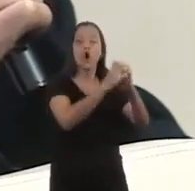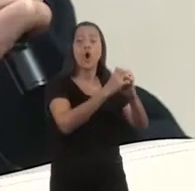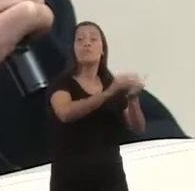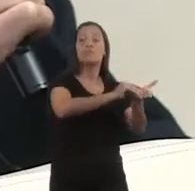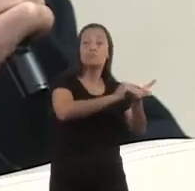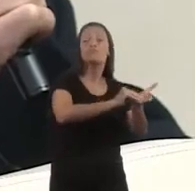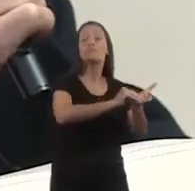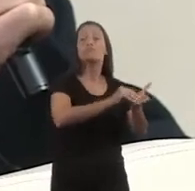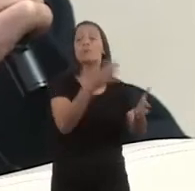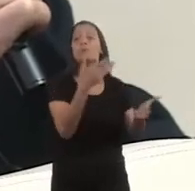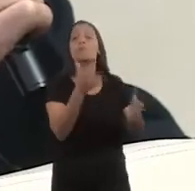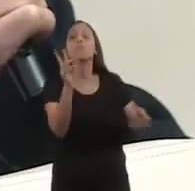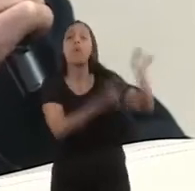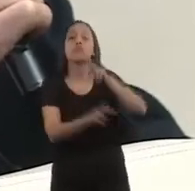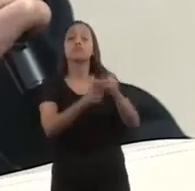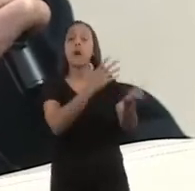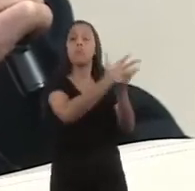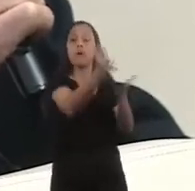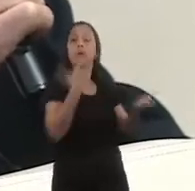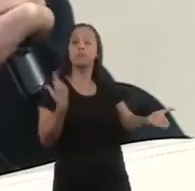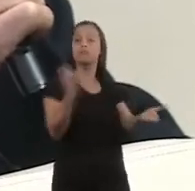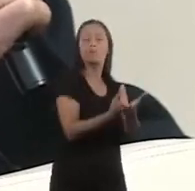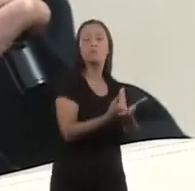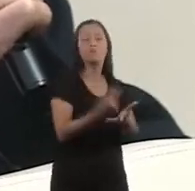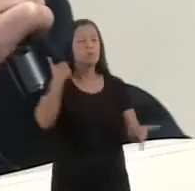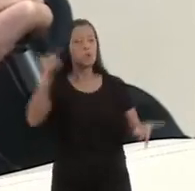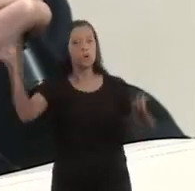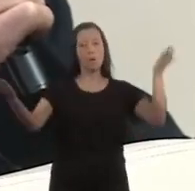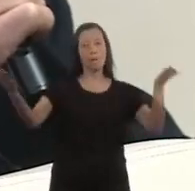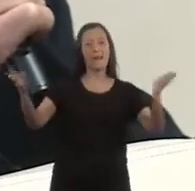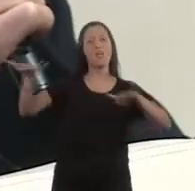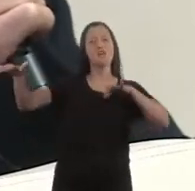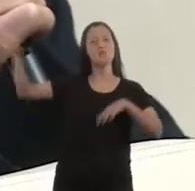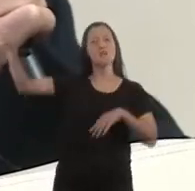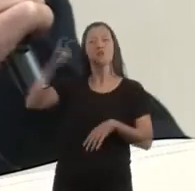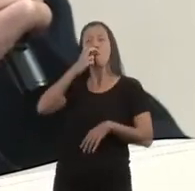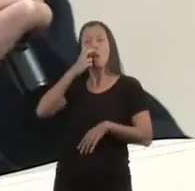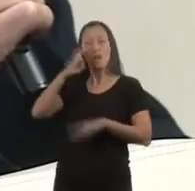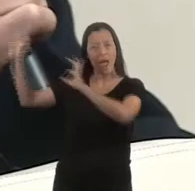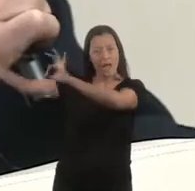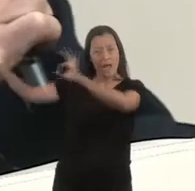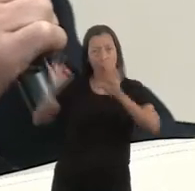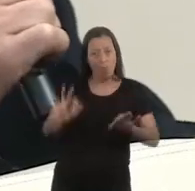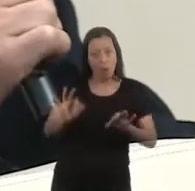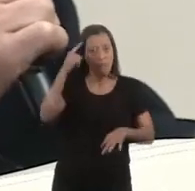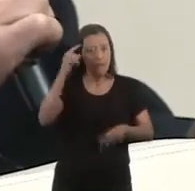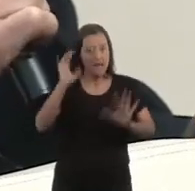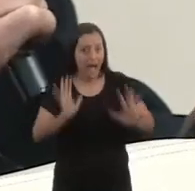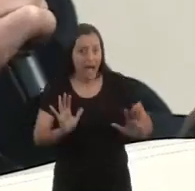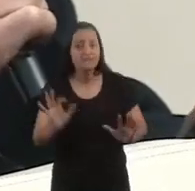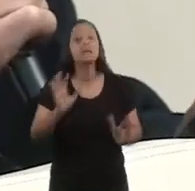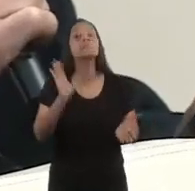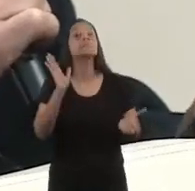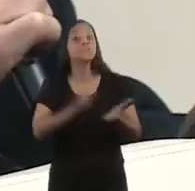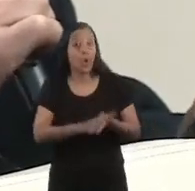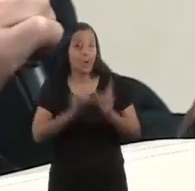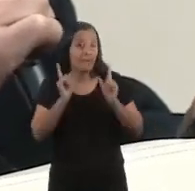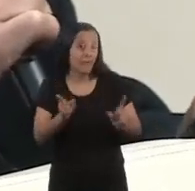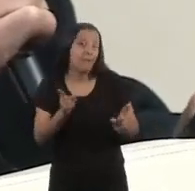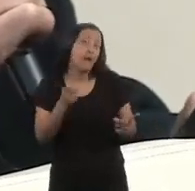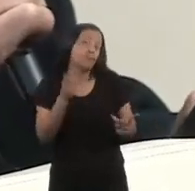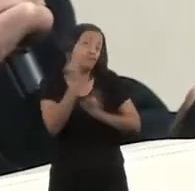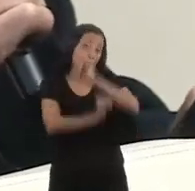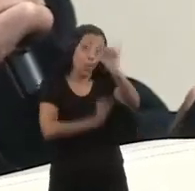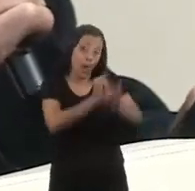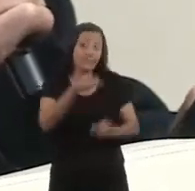evalúan comparativamente con lo sucedido en Bolivia, si creen que es del mismo tenor? Y al respecto, plantearte que